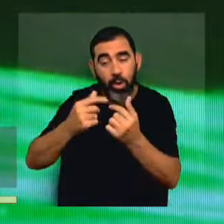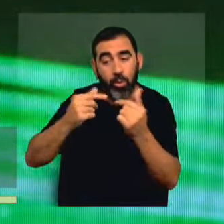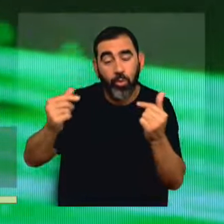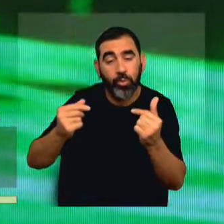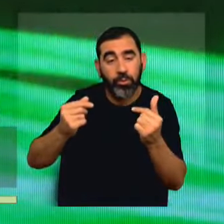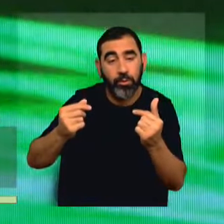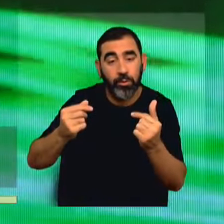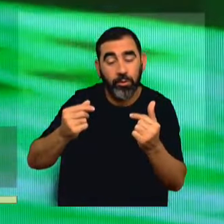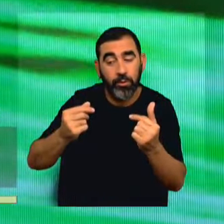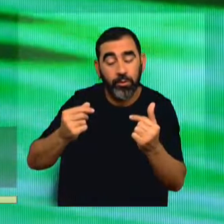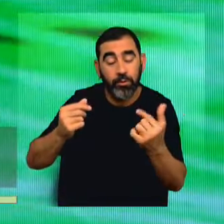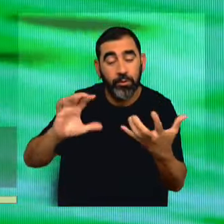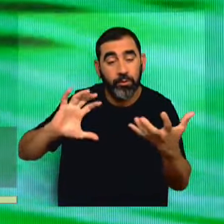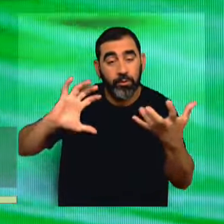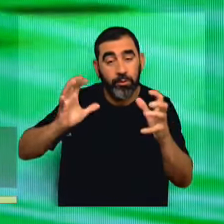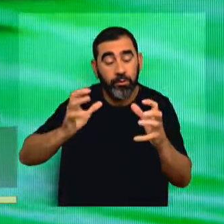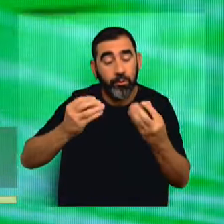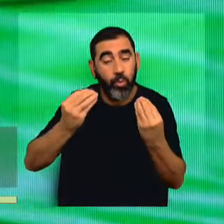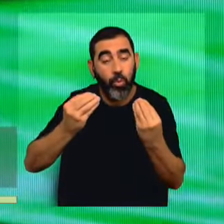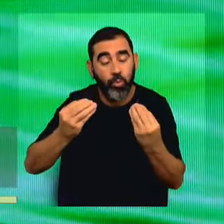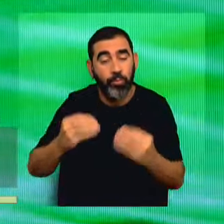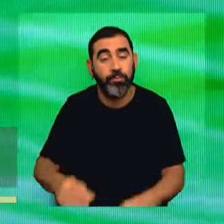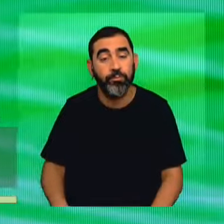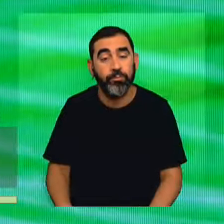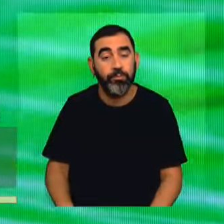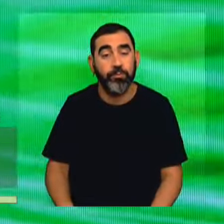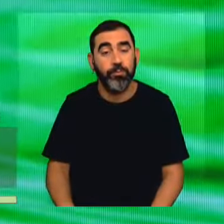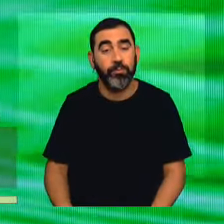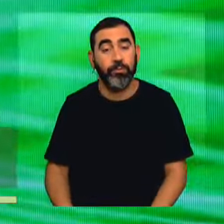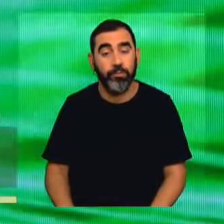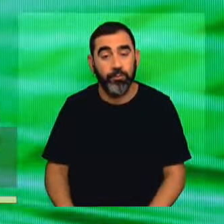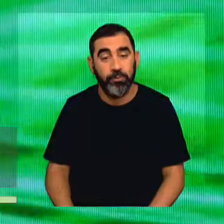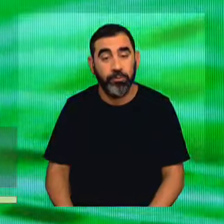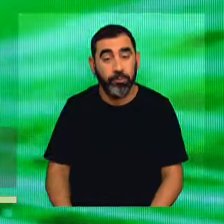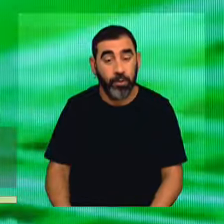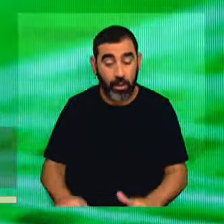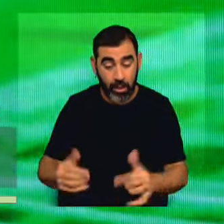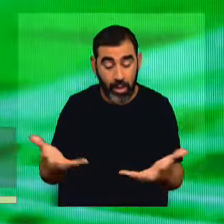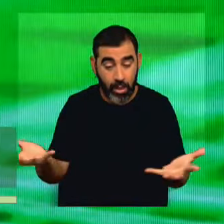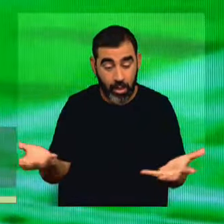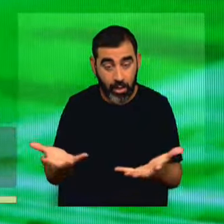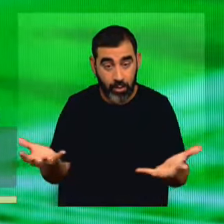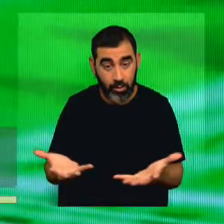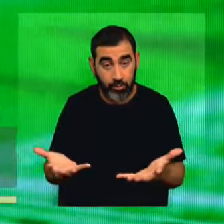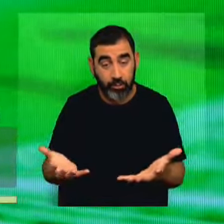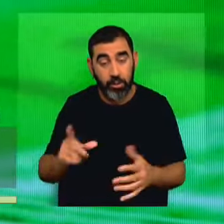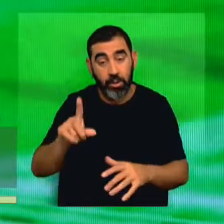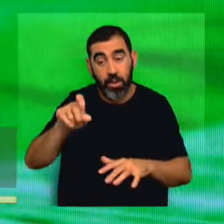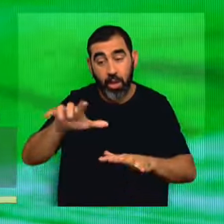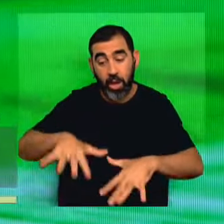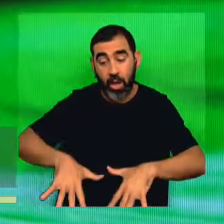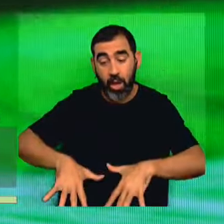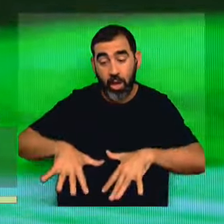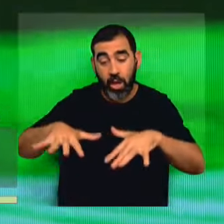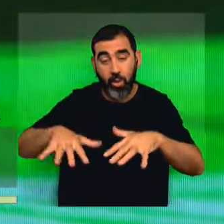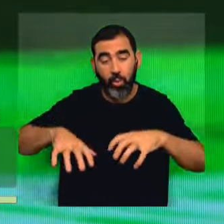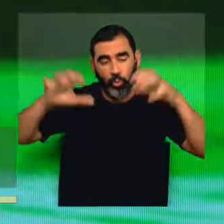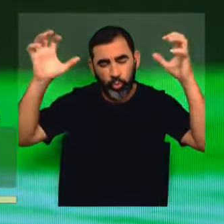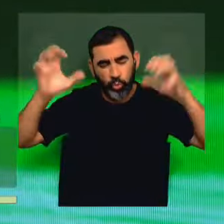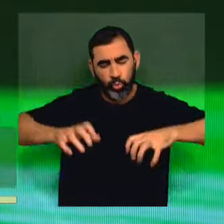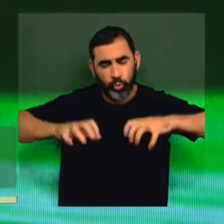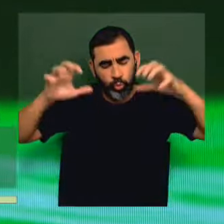afectan el clima de nuestro país sí Entonces al día de hoy si uno mira las inundaciones se dieron en contexto de lluvias